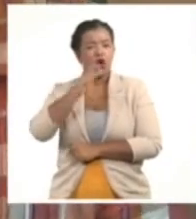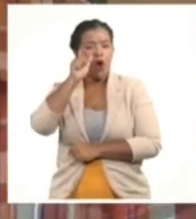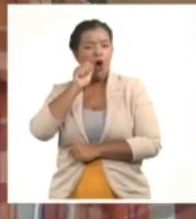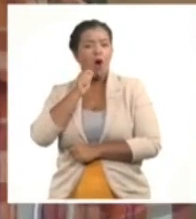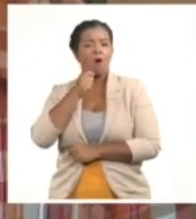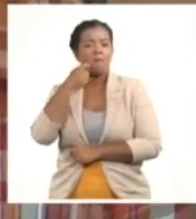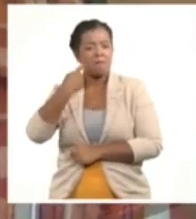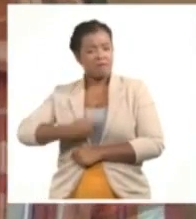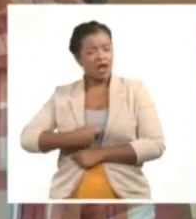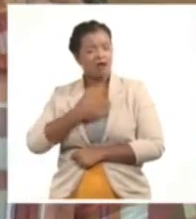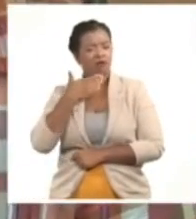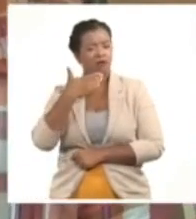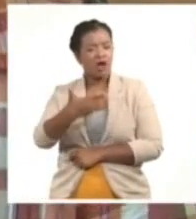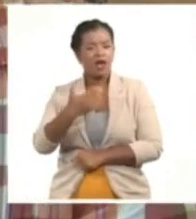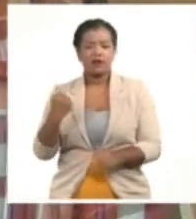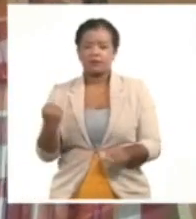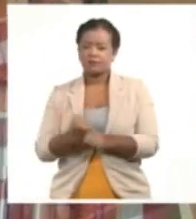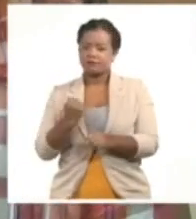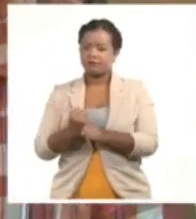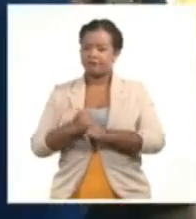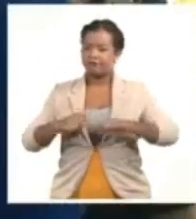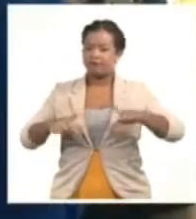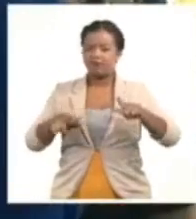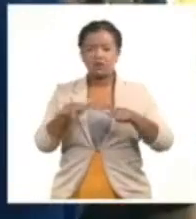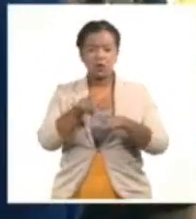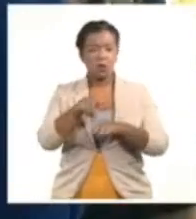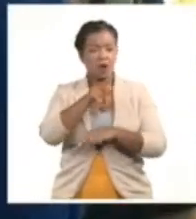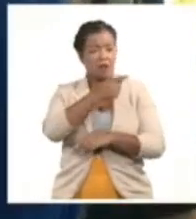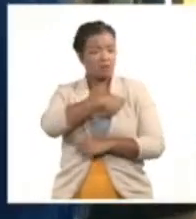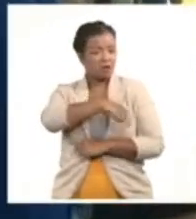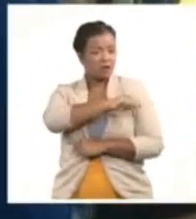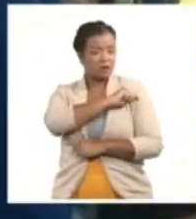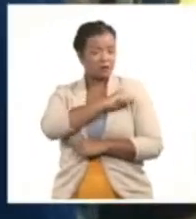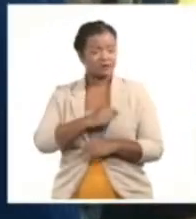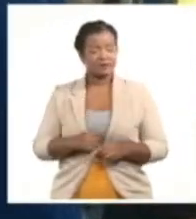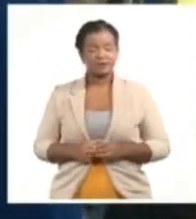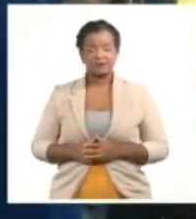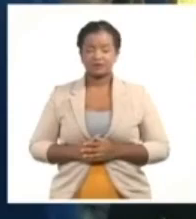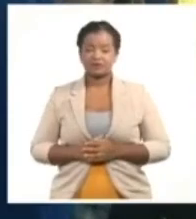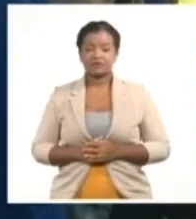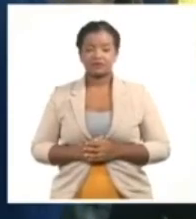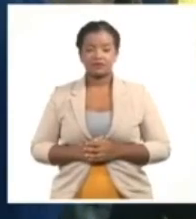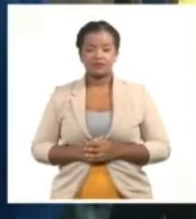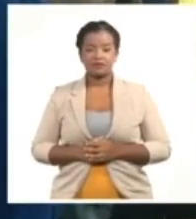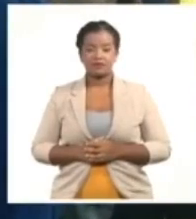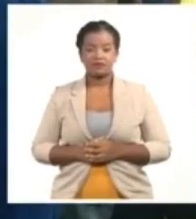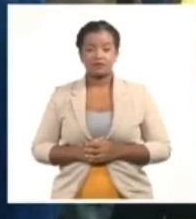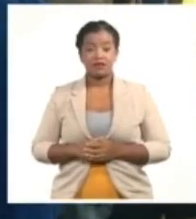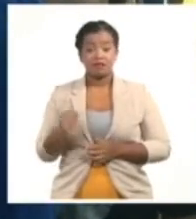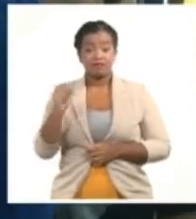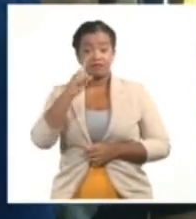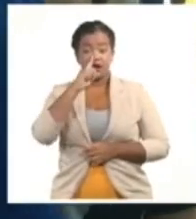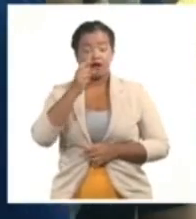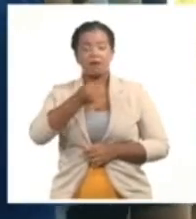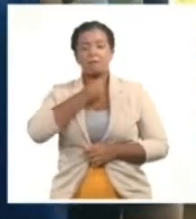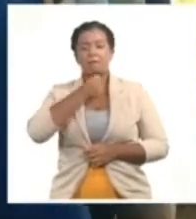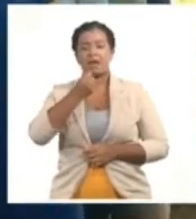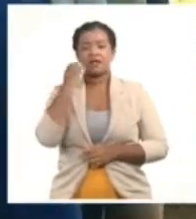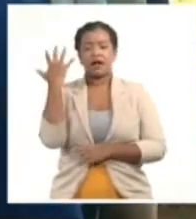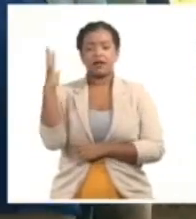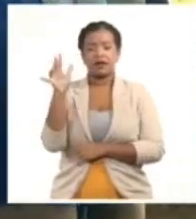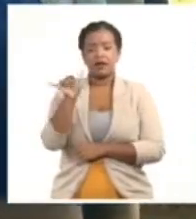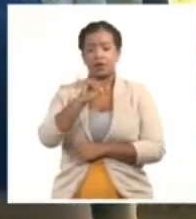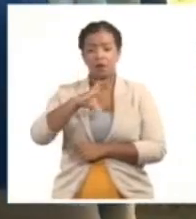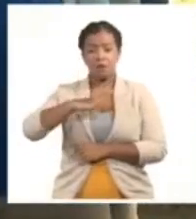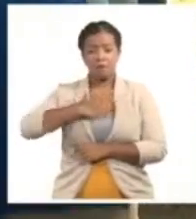un hombre de trabajador y es como todas las personas al finalizar el encuentro la prensa extranjera y nacional indagaron sobre las recientes medidas de